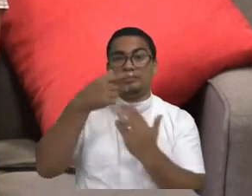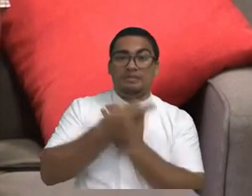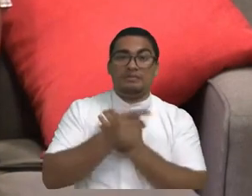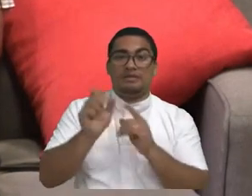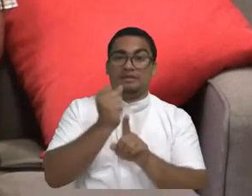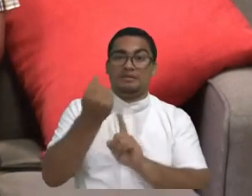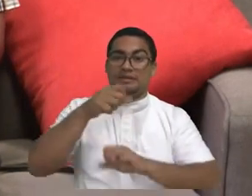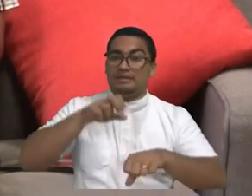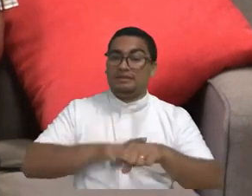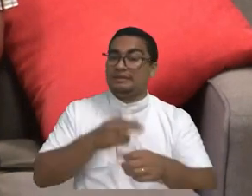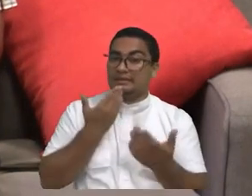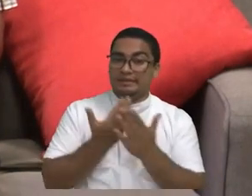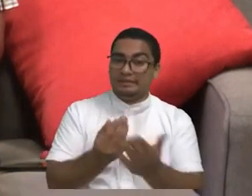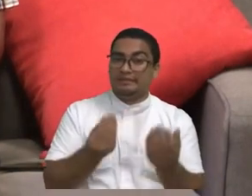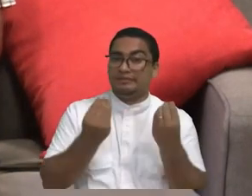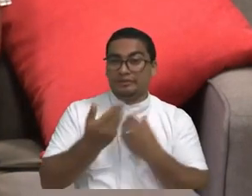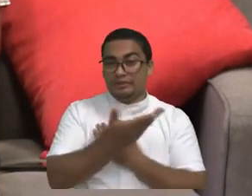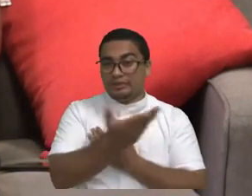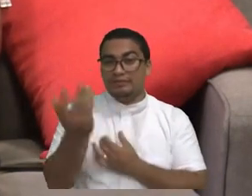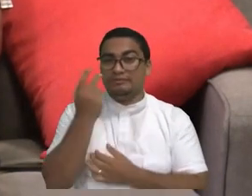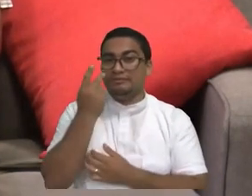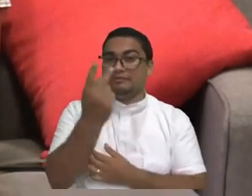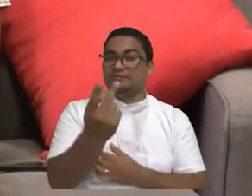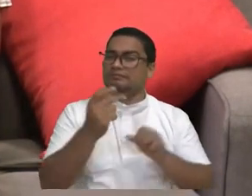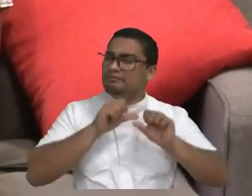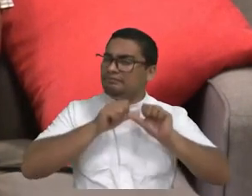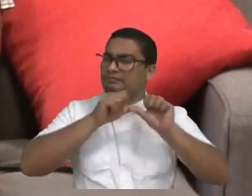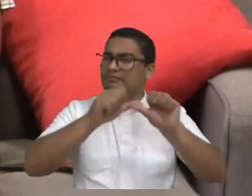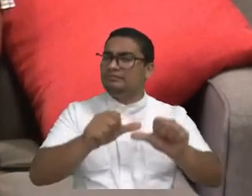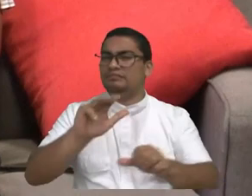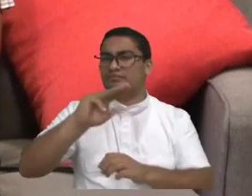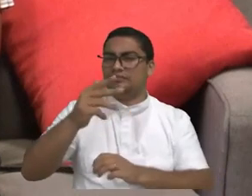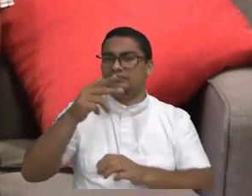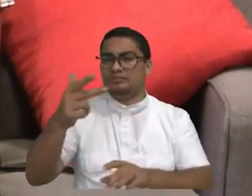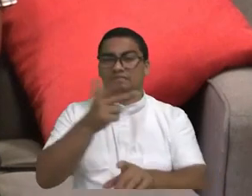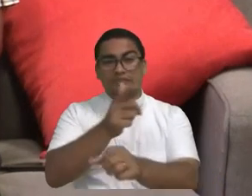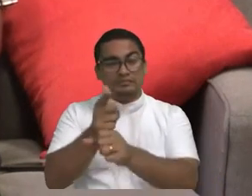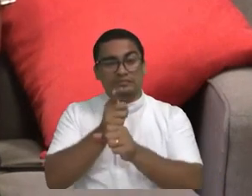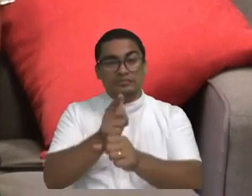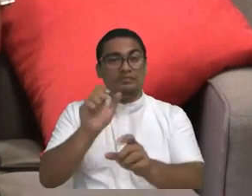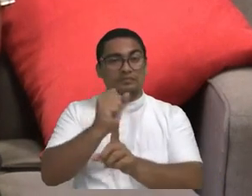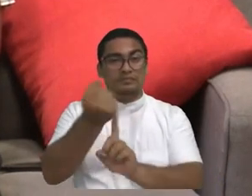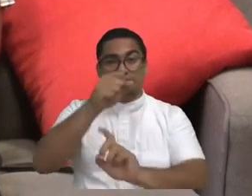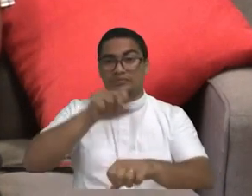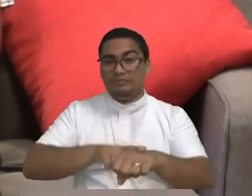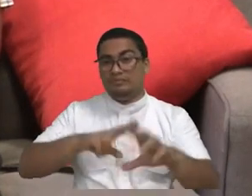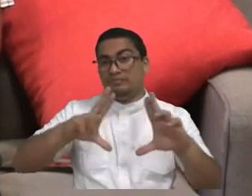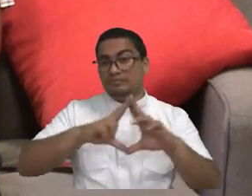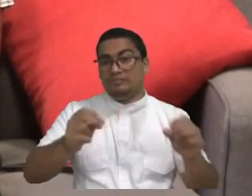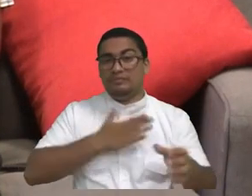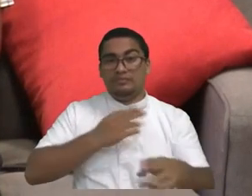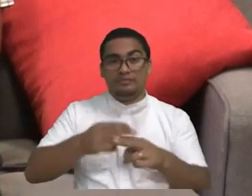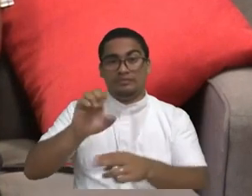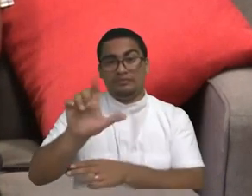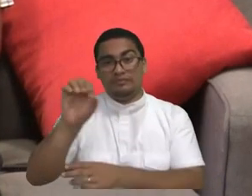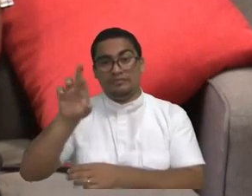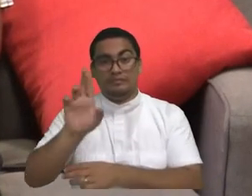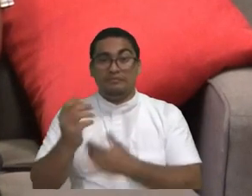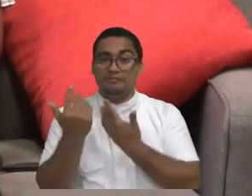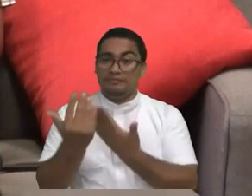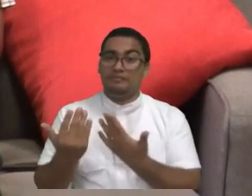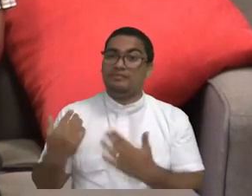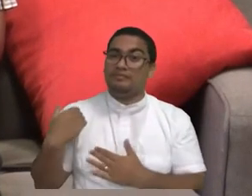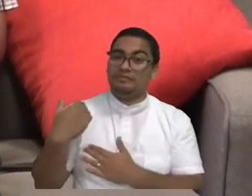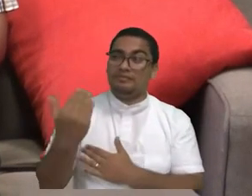parlamento le agradecemos sufrir compañía le invitamos a que se quede en sintonía del canal parlamentario el canal de la asamblea nacional estuvo con ustedes el belmarsh y les esperamos